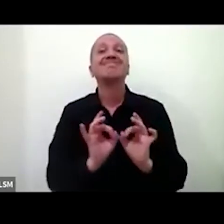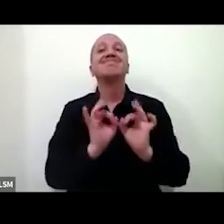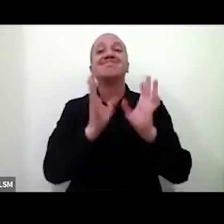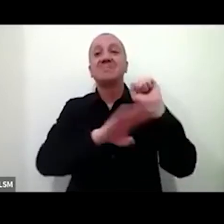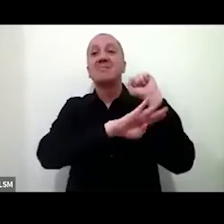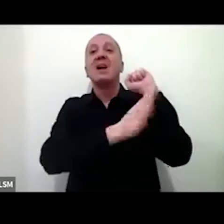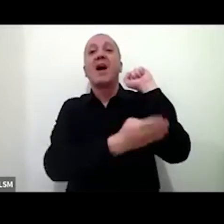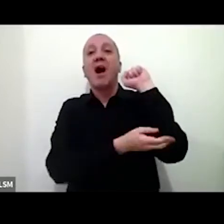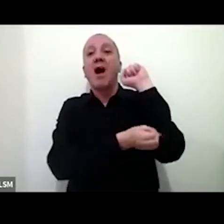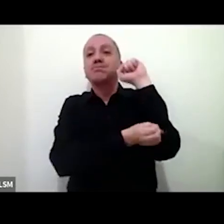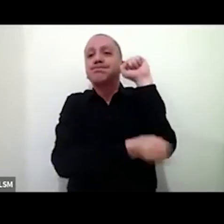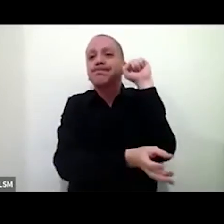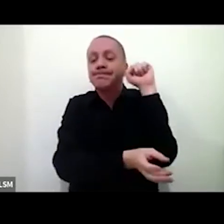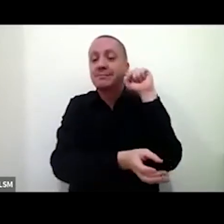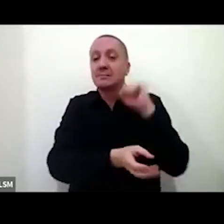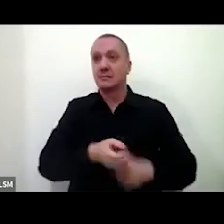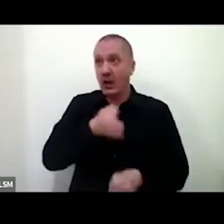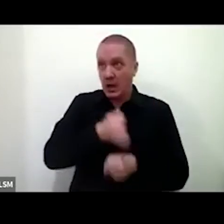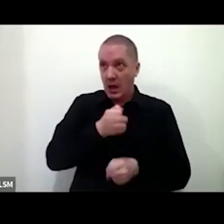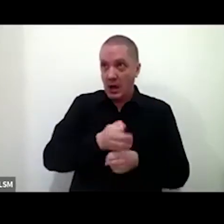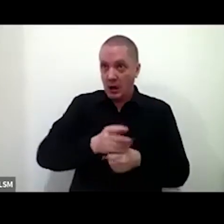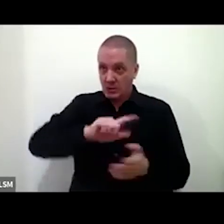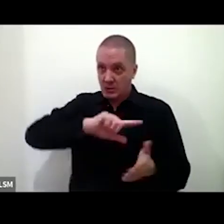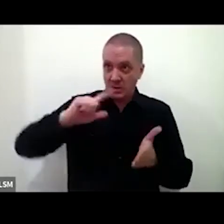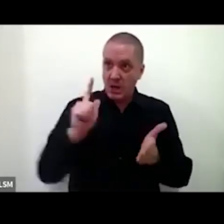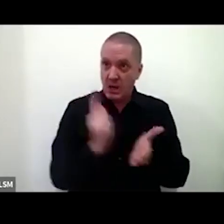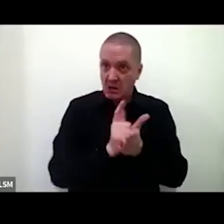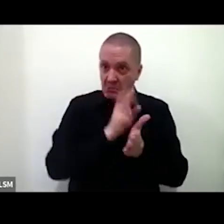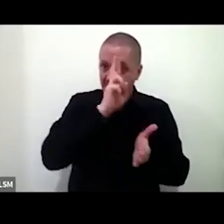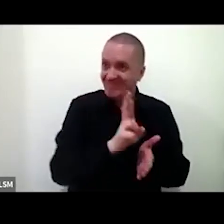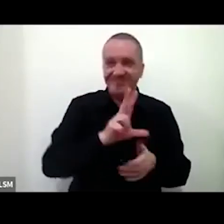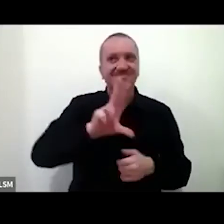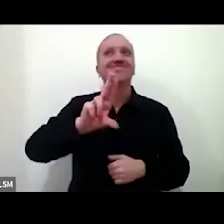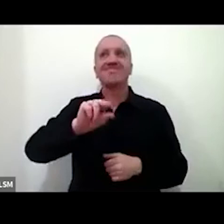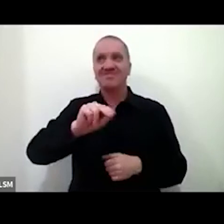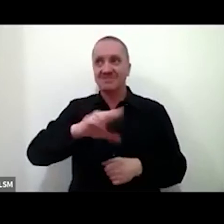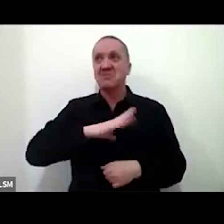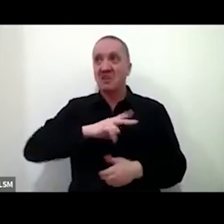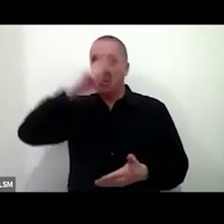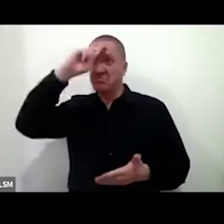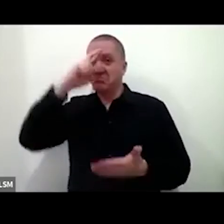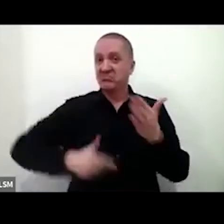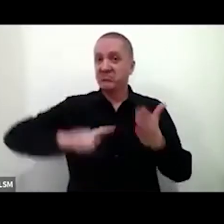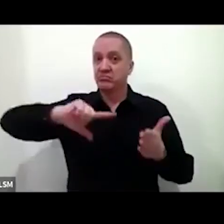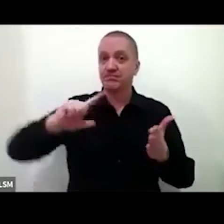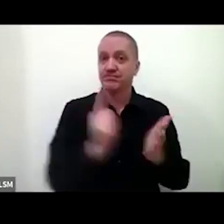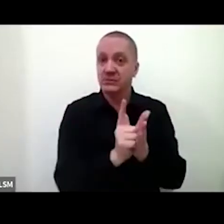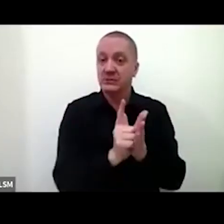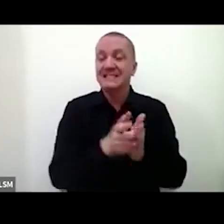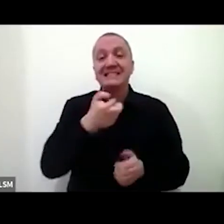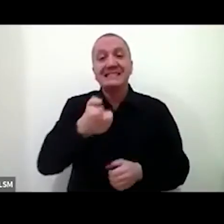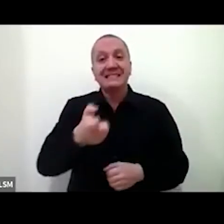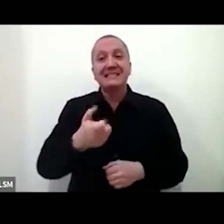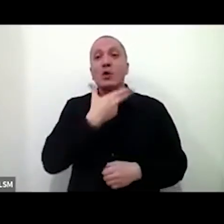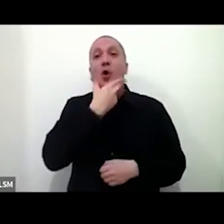embarazo todavía no existe en nuestro país. Somos criminalizados y nuestros compañeros siguen muriendo en